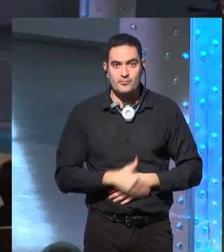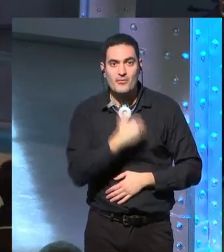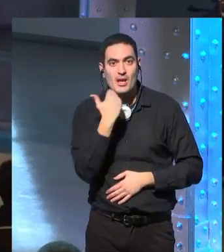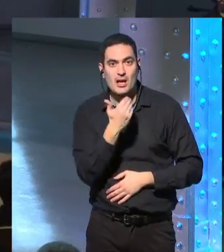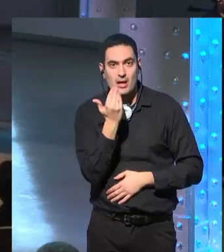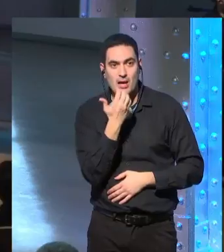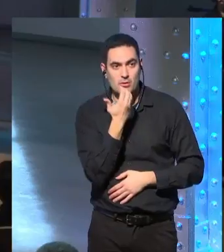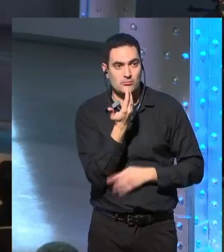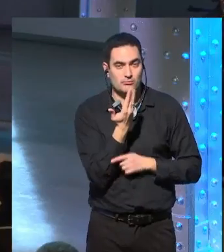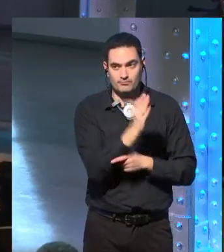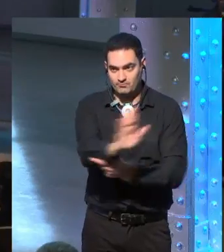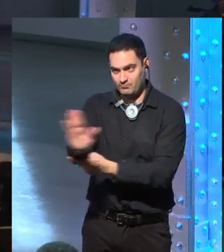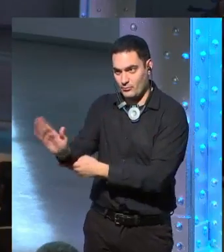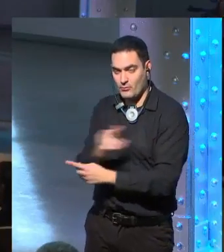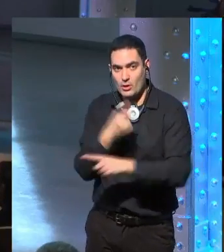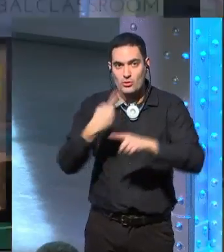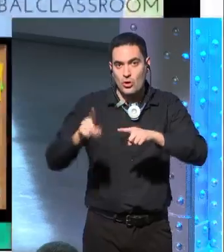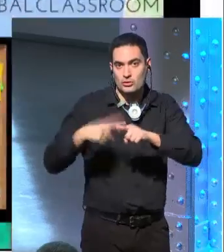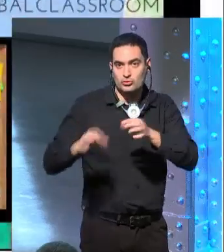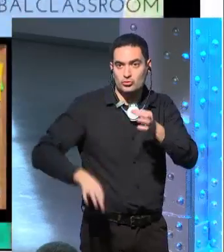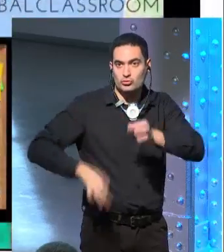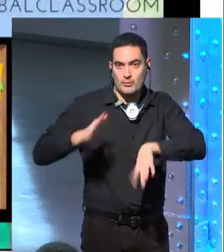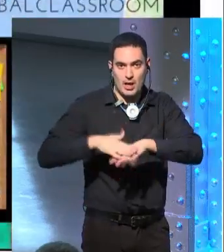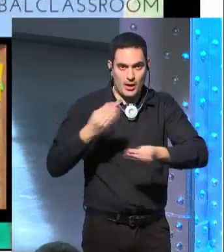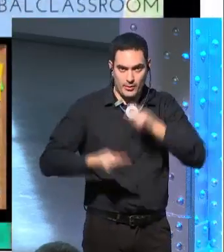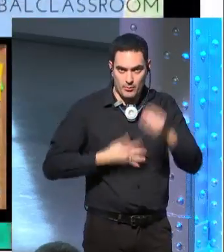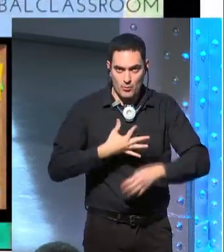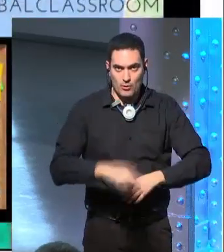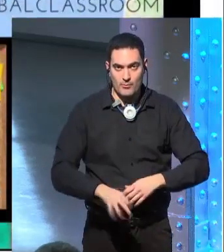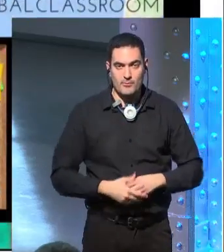algunos ejemplos de cosas que hemos tenido la suerte de poder hacer.